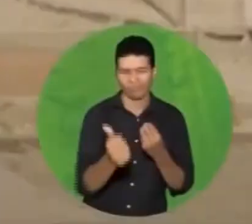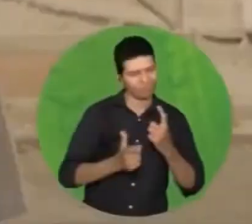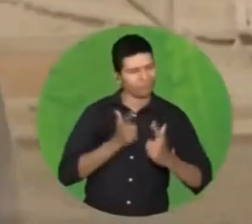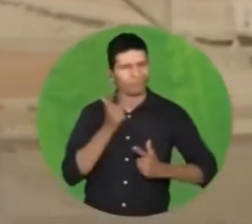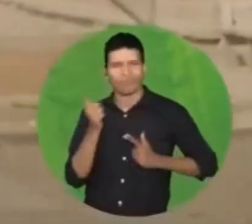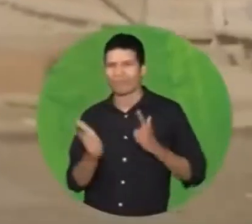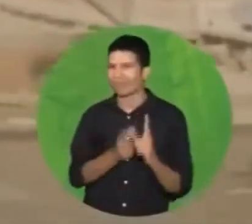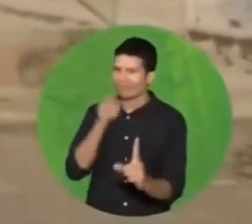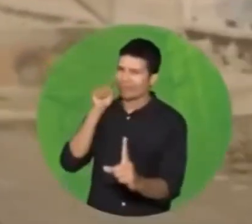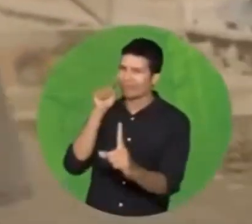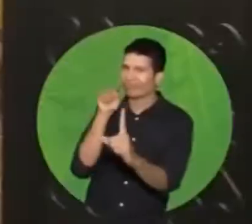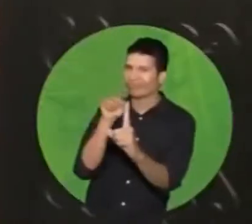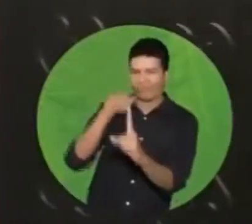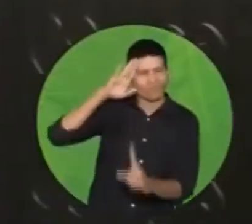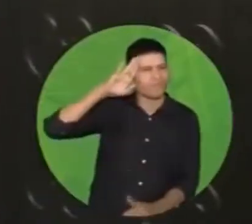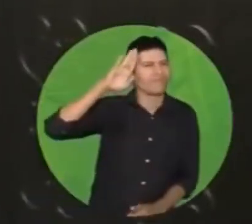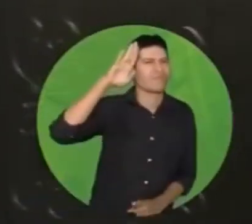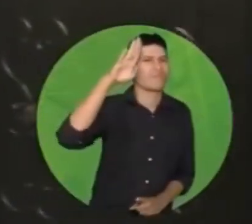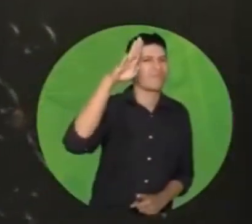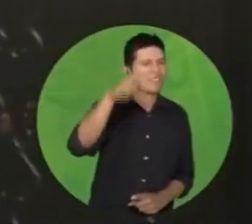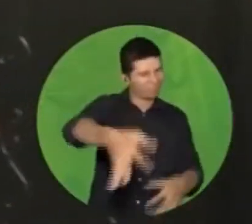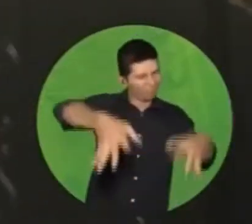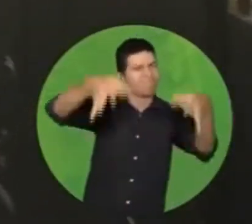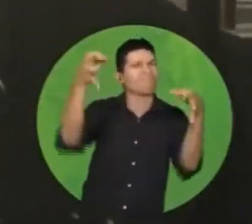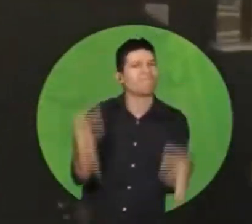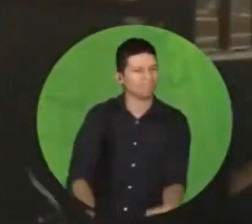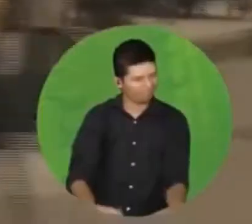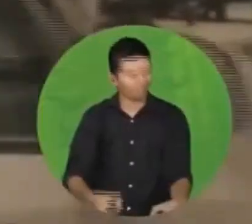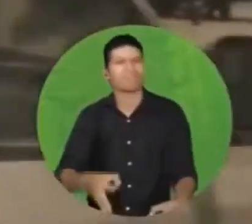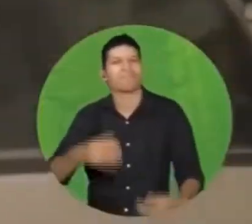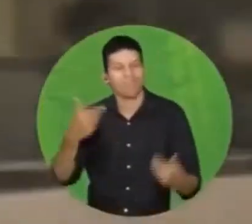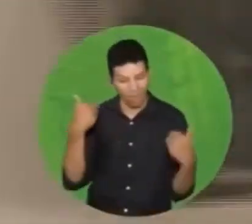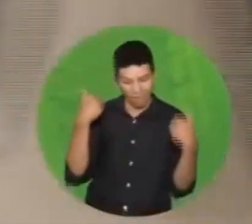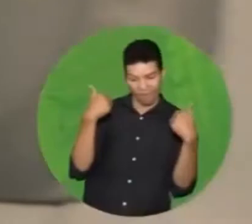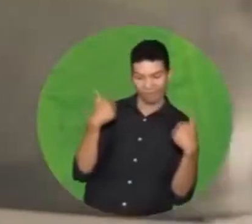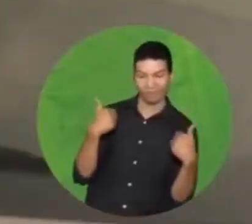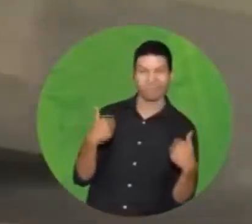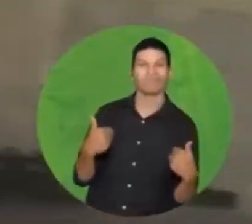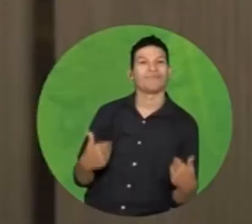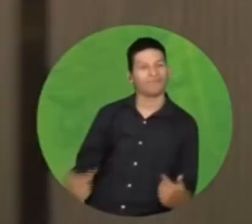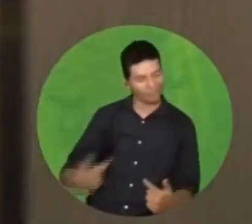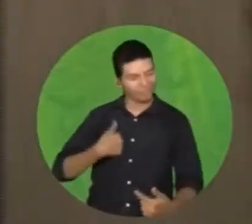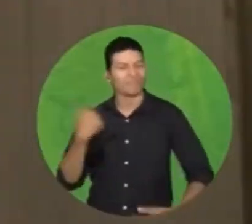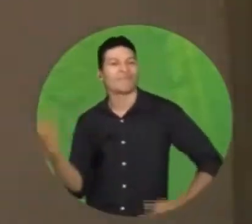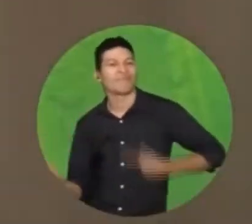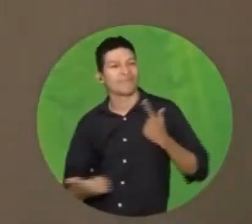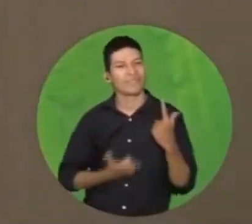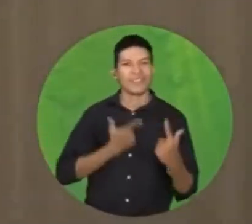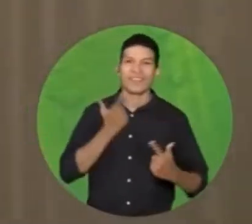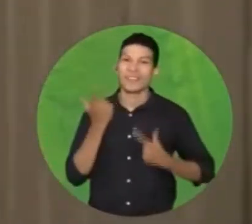bien, luchando por el futuro es más seguro.